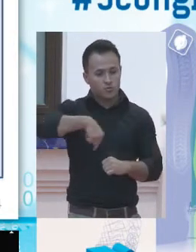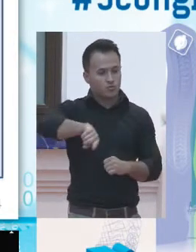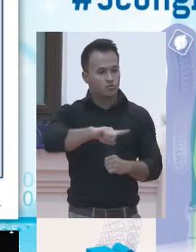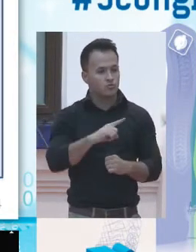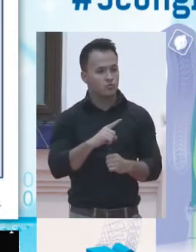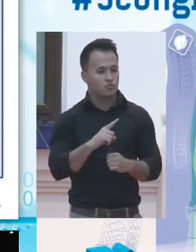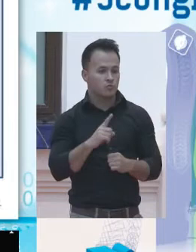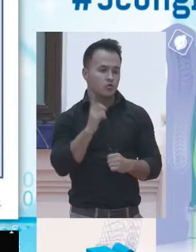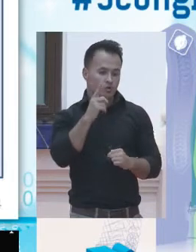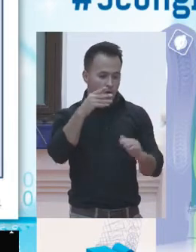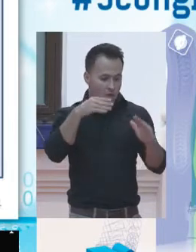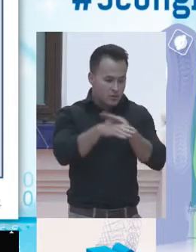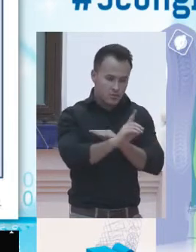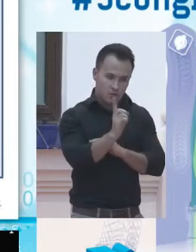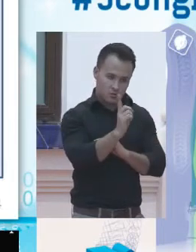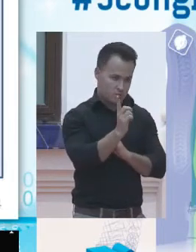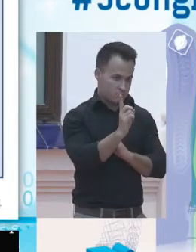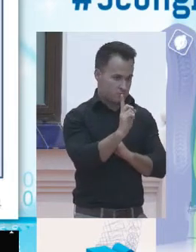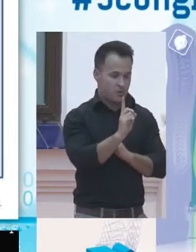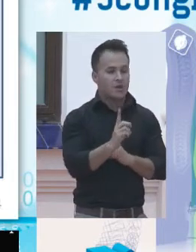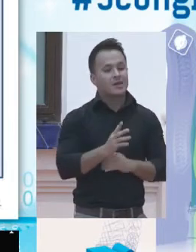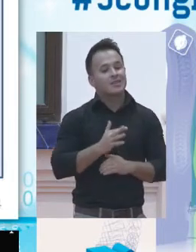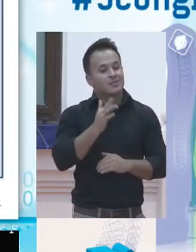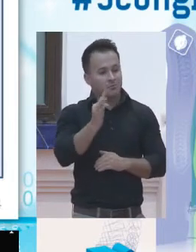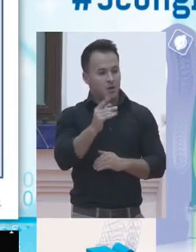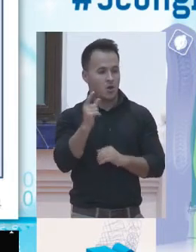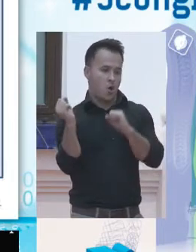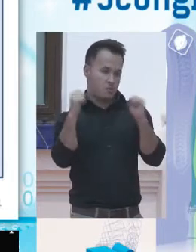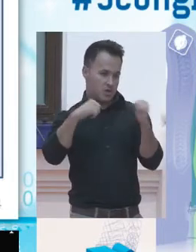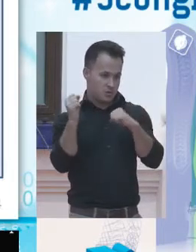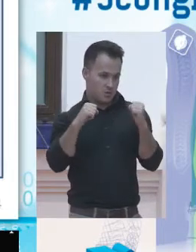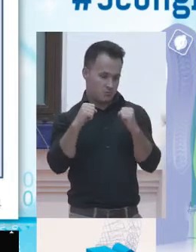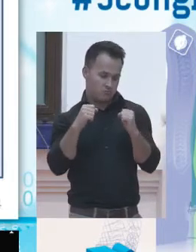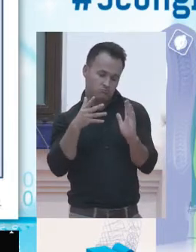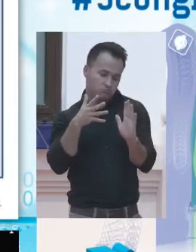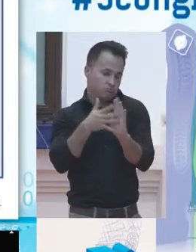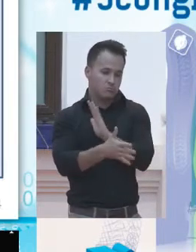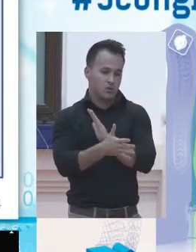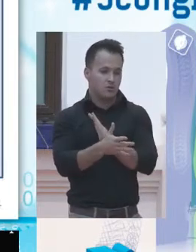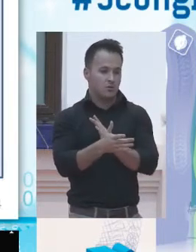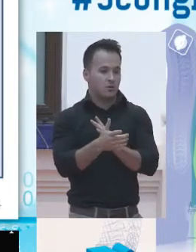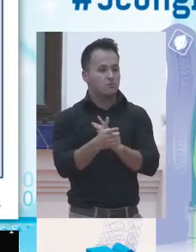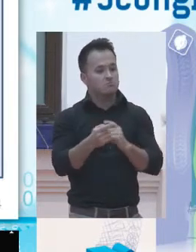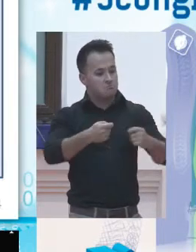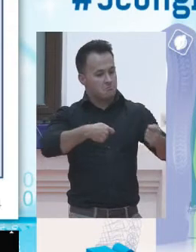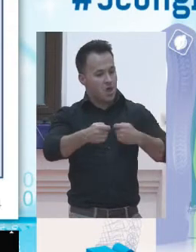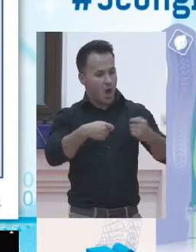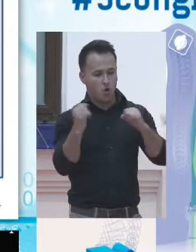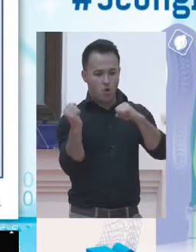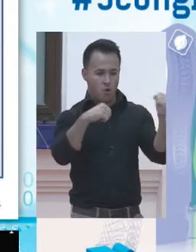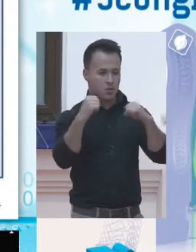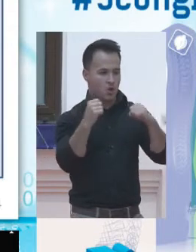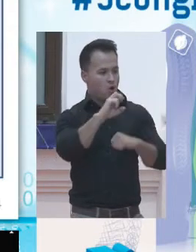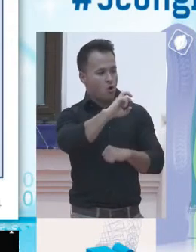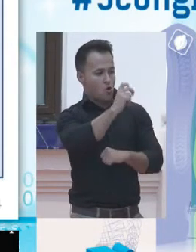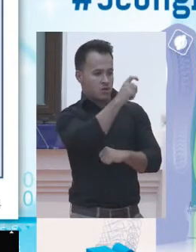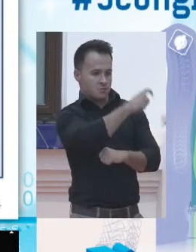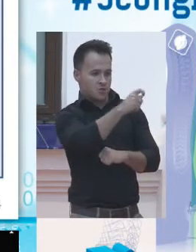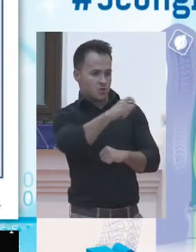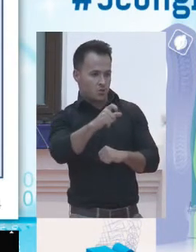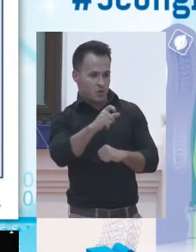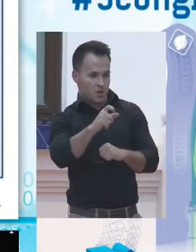la accesibilidad, sino que perseguimos la competitividad, es decir, estar en el mercado compitiendo con otras personas sin que se